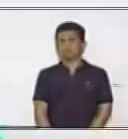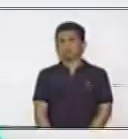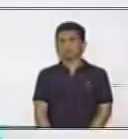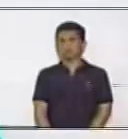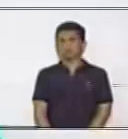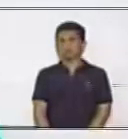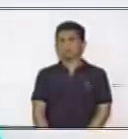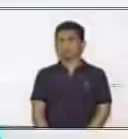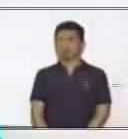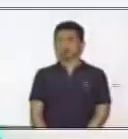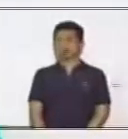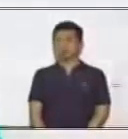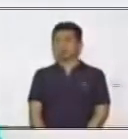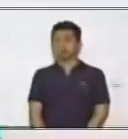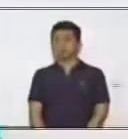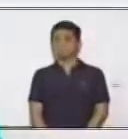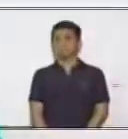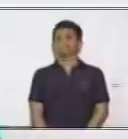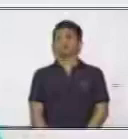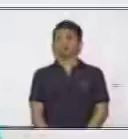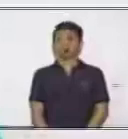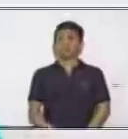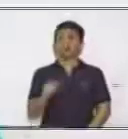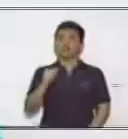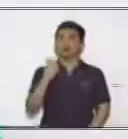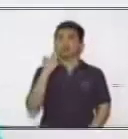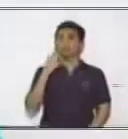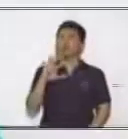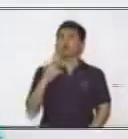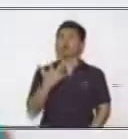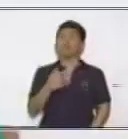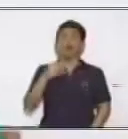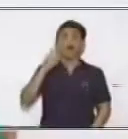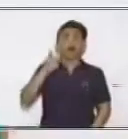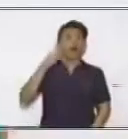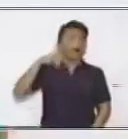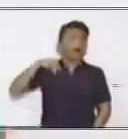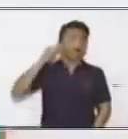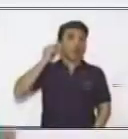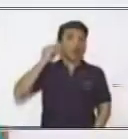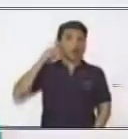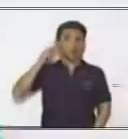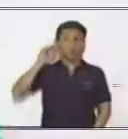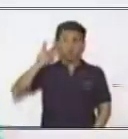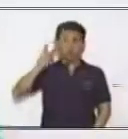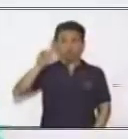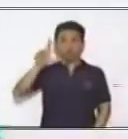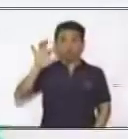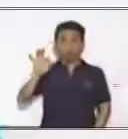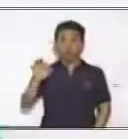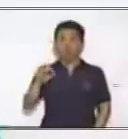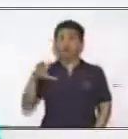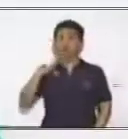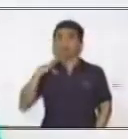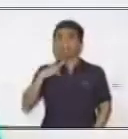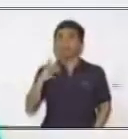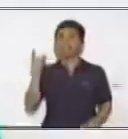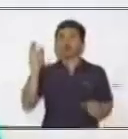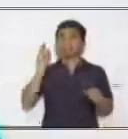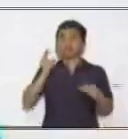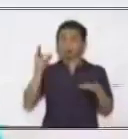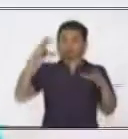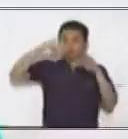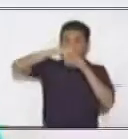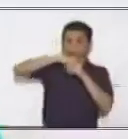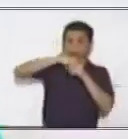hablemos de cómo son sus ángulos, ¿sí? El día anterior vimos que un triángulo siempre tiene ángulos internos y ángulos